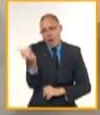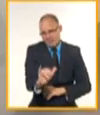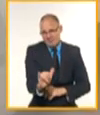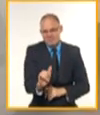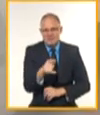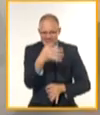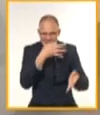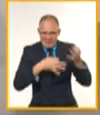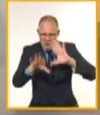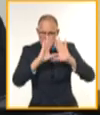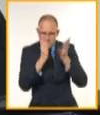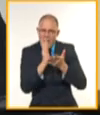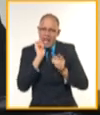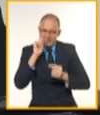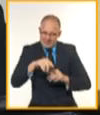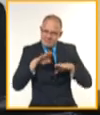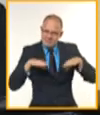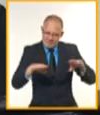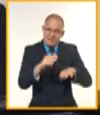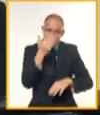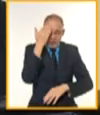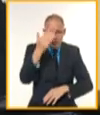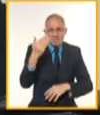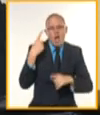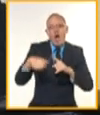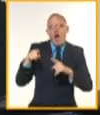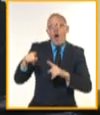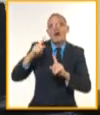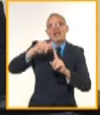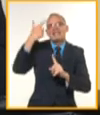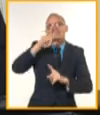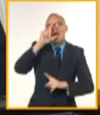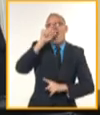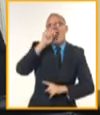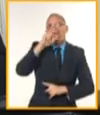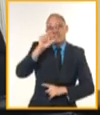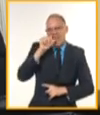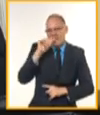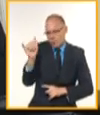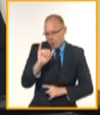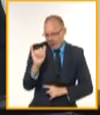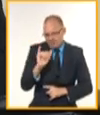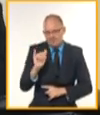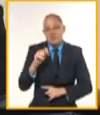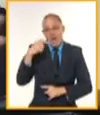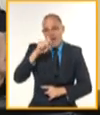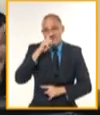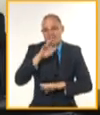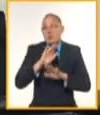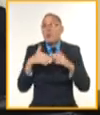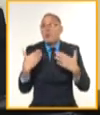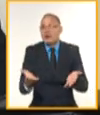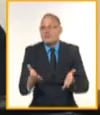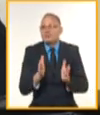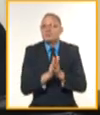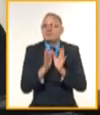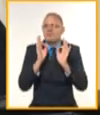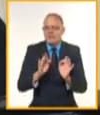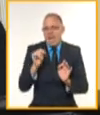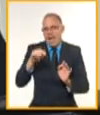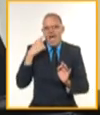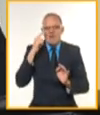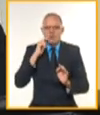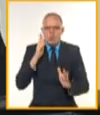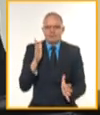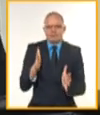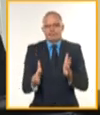por haber estado con nosotros. Gracias a Taladrí también por la esquina. Y nosotros nos despedimos con nuestras imágenes del día, un robot